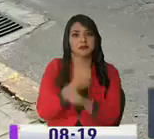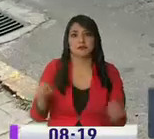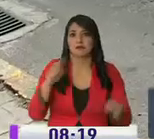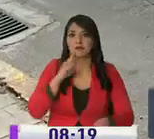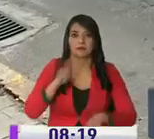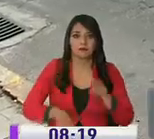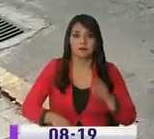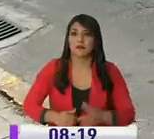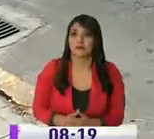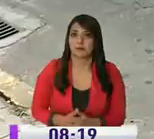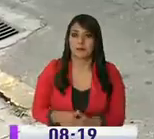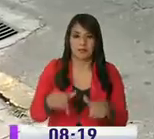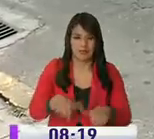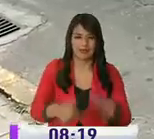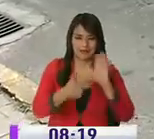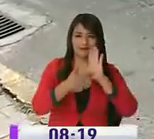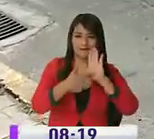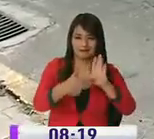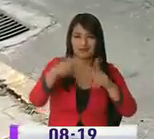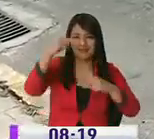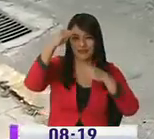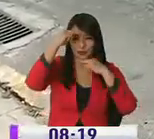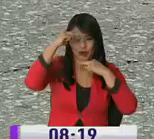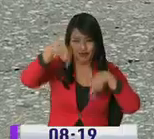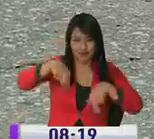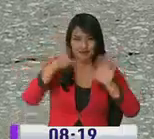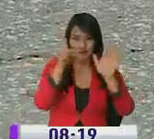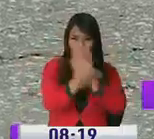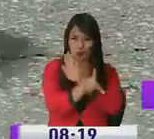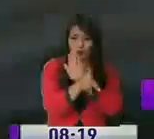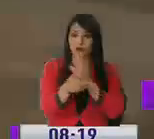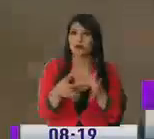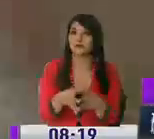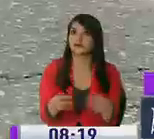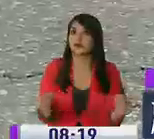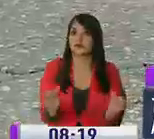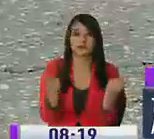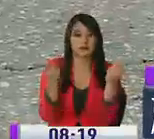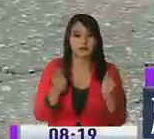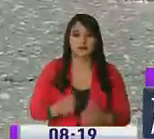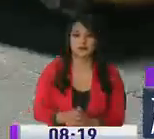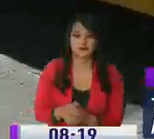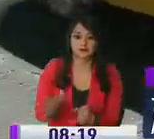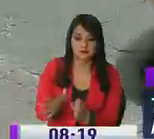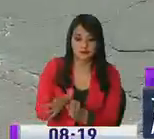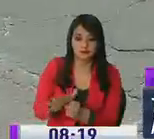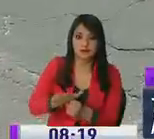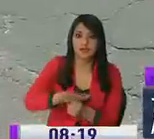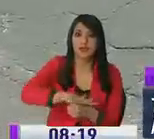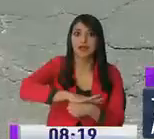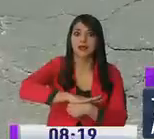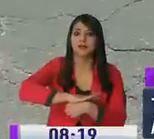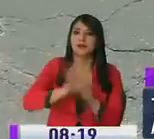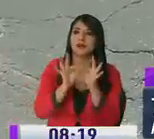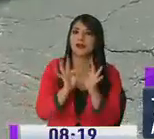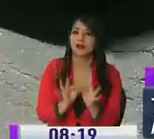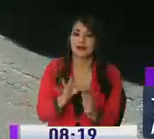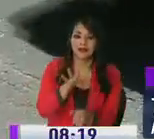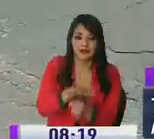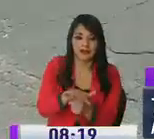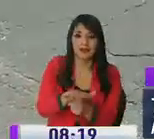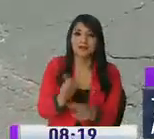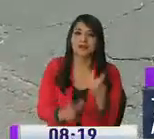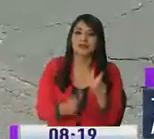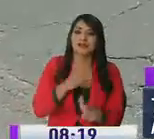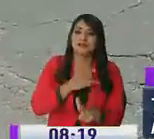profundo. Tras el reportaje emitido en nuestro noticiero, la solución llegó. La tapa de alcantarillado fue repuesta y los vecinos